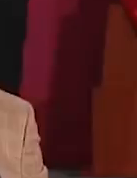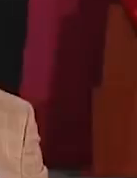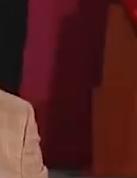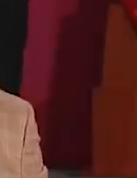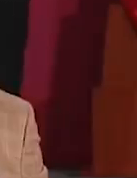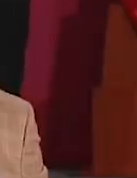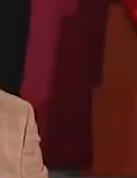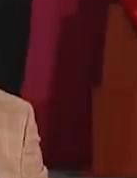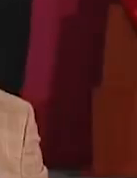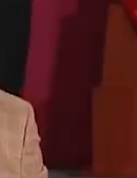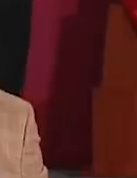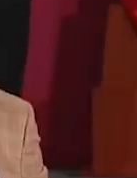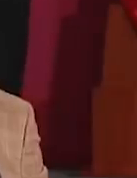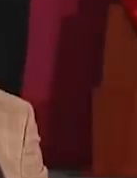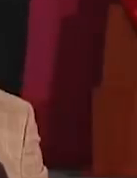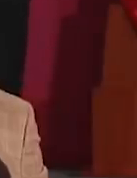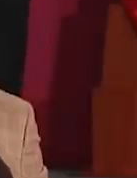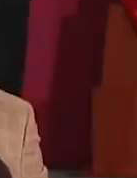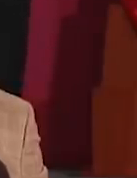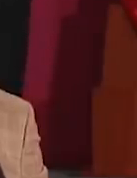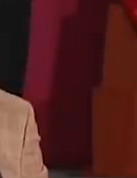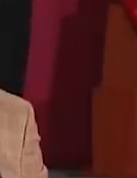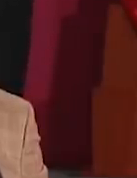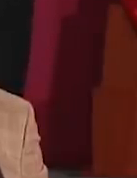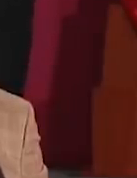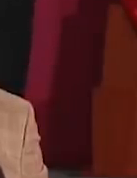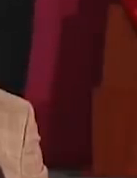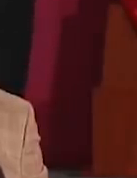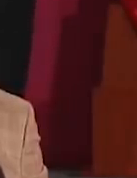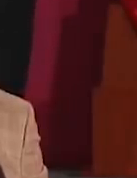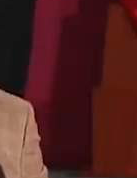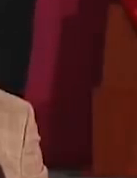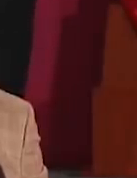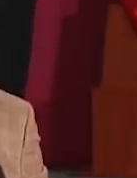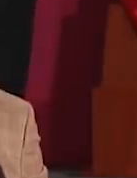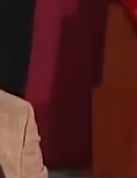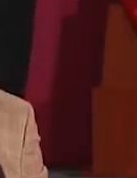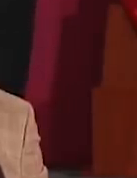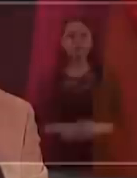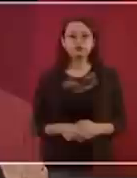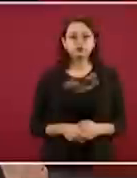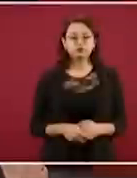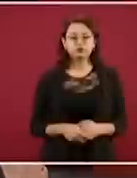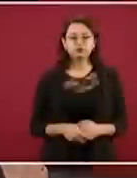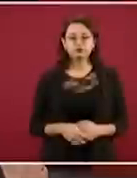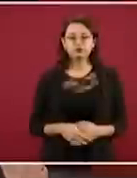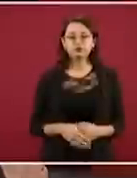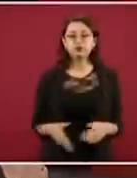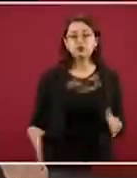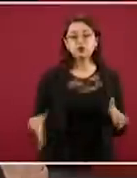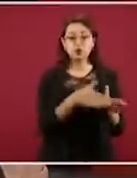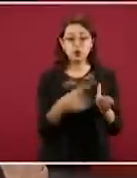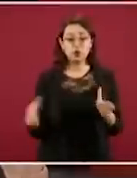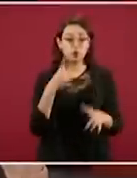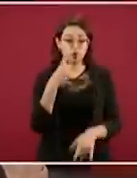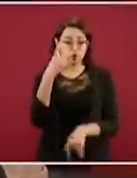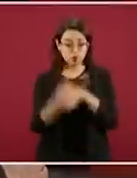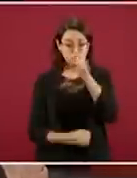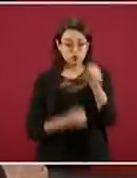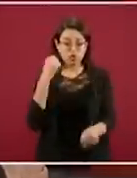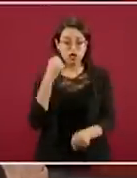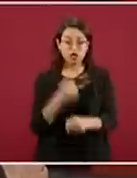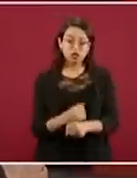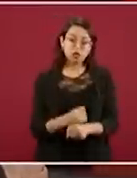Obtuvimos el máximo histórico en este año.